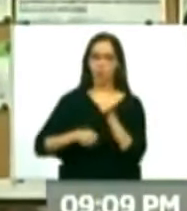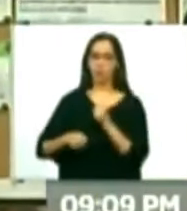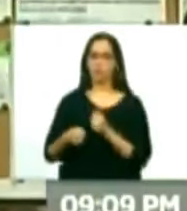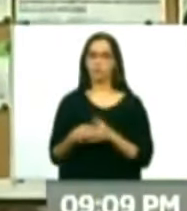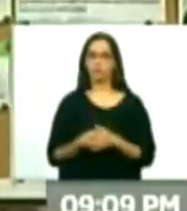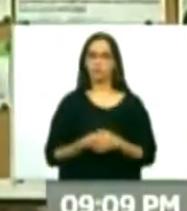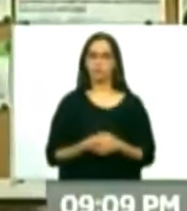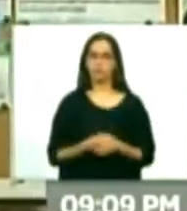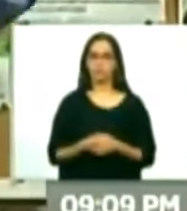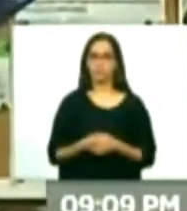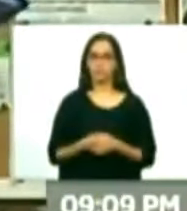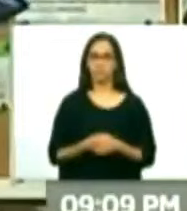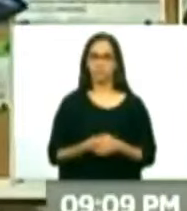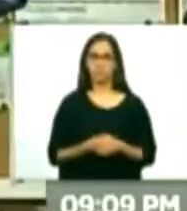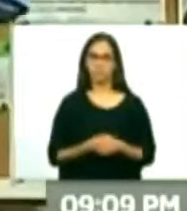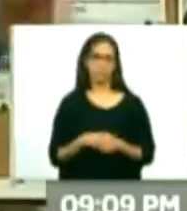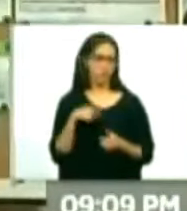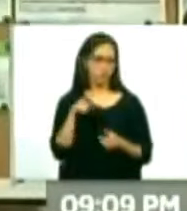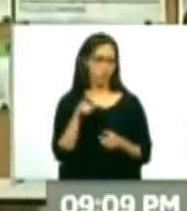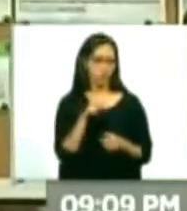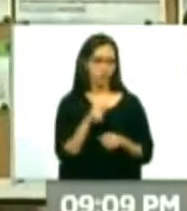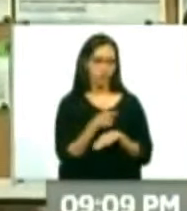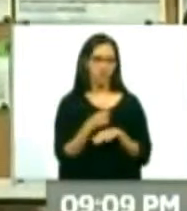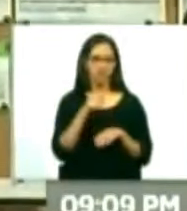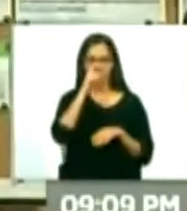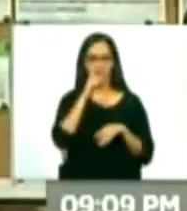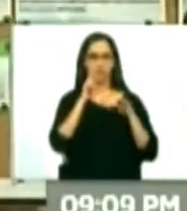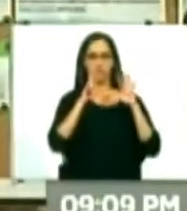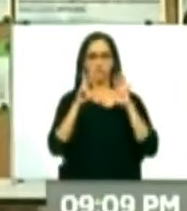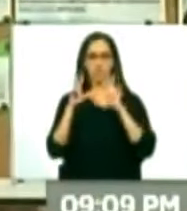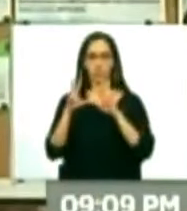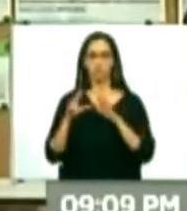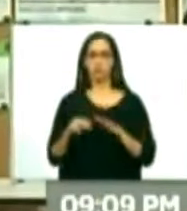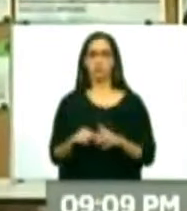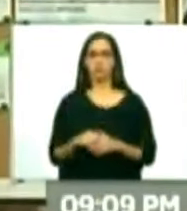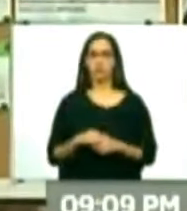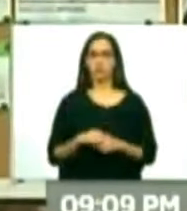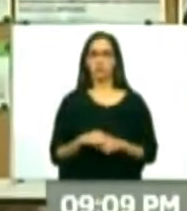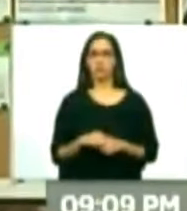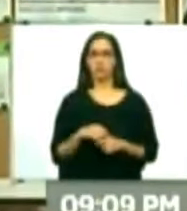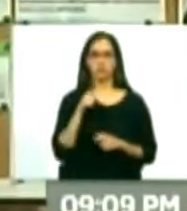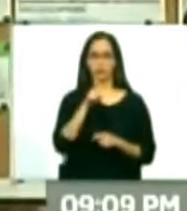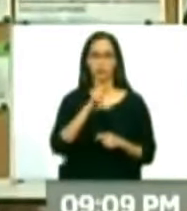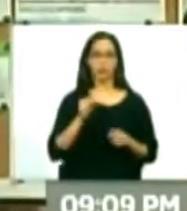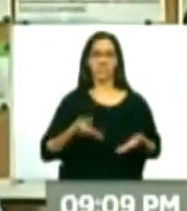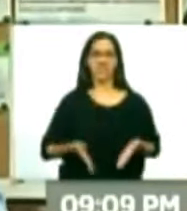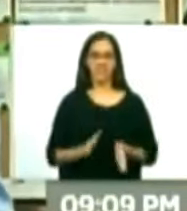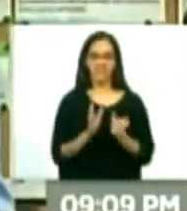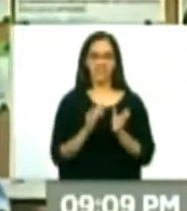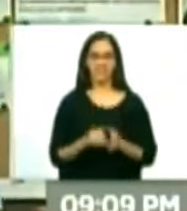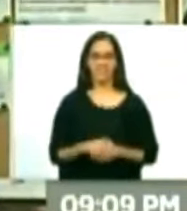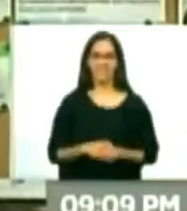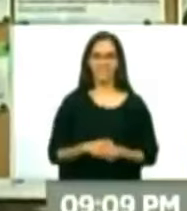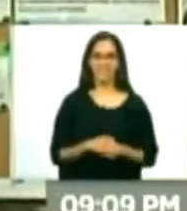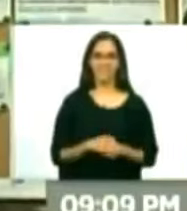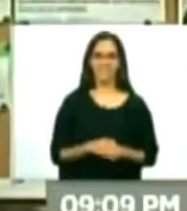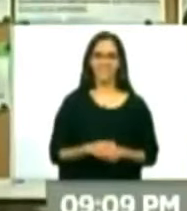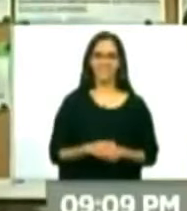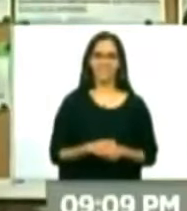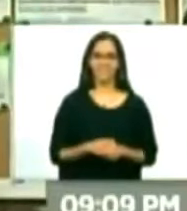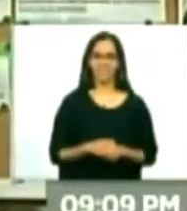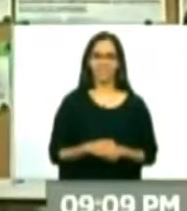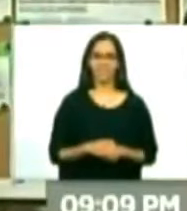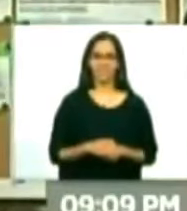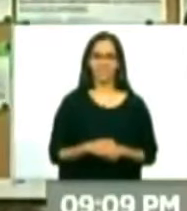todavía? No, eso fue en el año 88. Tú ni habías nacido. Ni habías nacido,